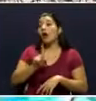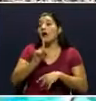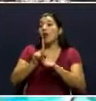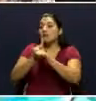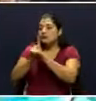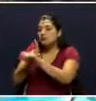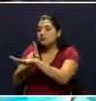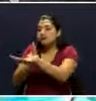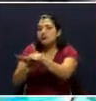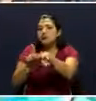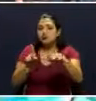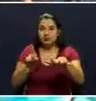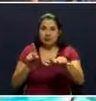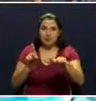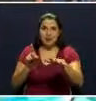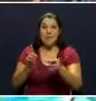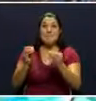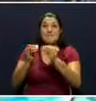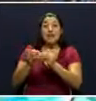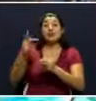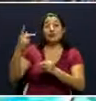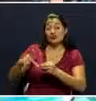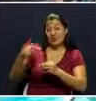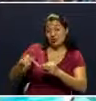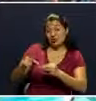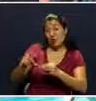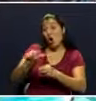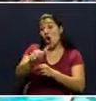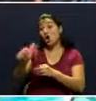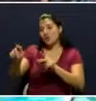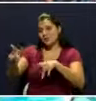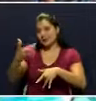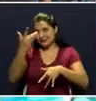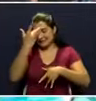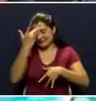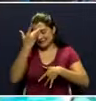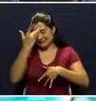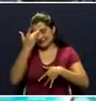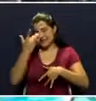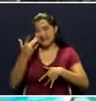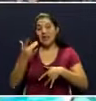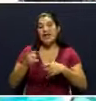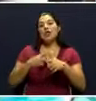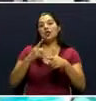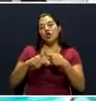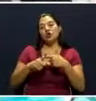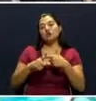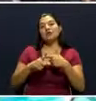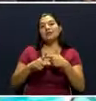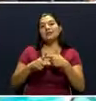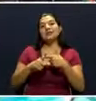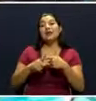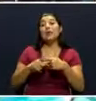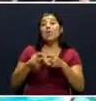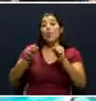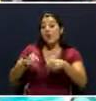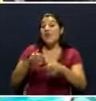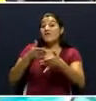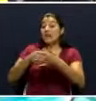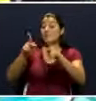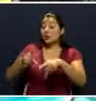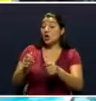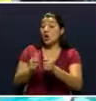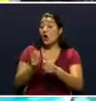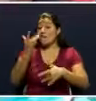la transmisión y aumenta el problema de los casos, de la respuesta de las personas que tienen enfermedades crónicas y van a tener